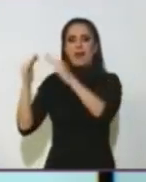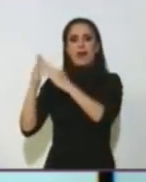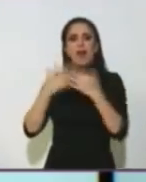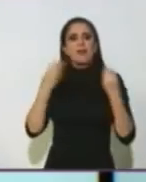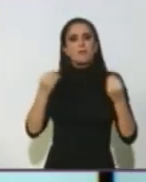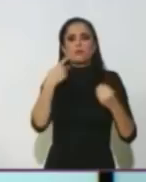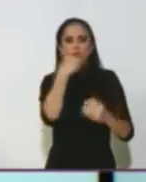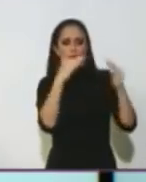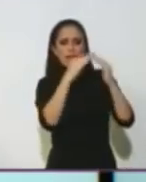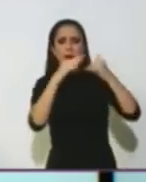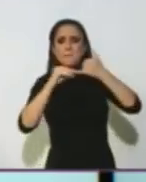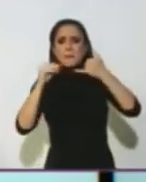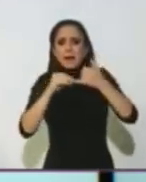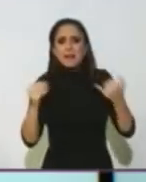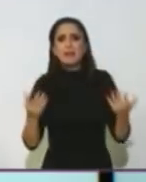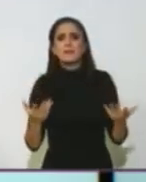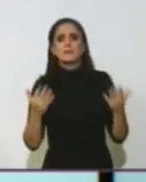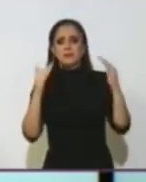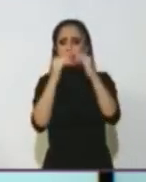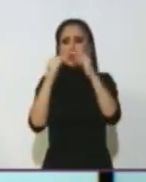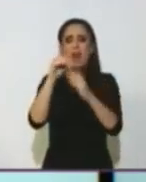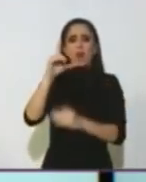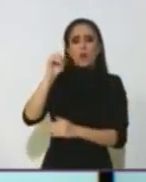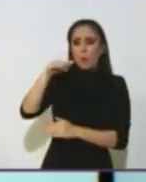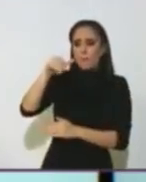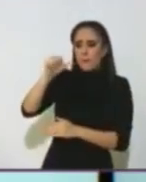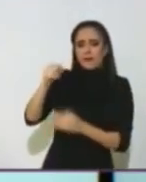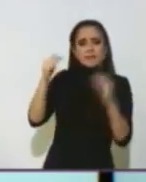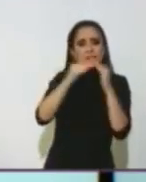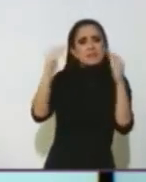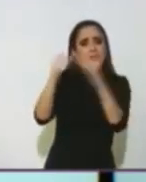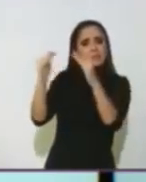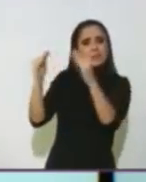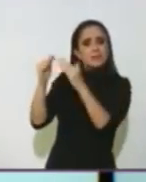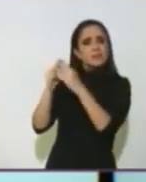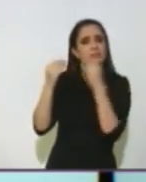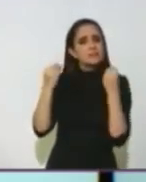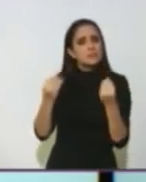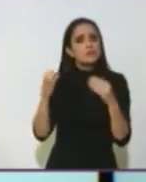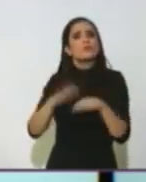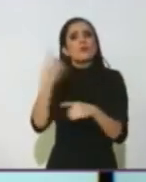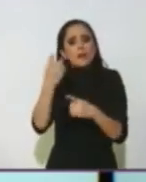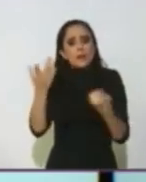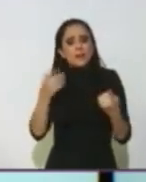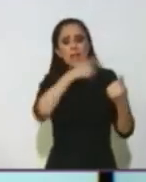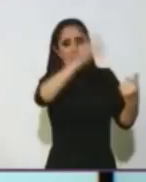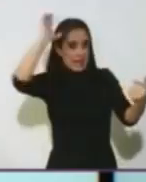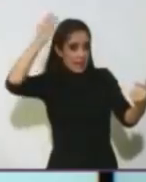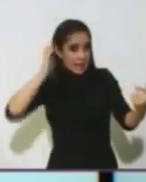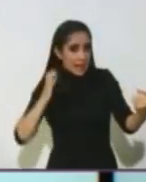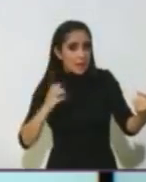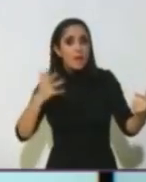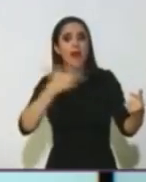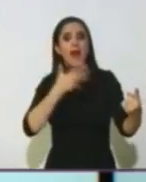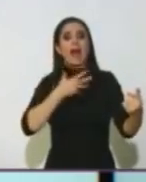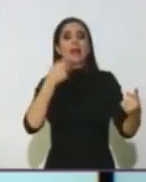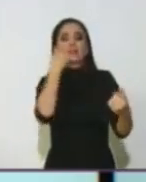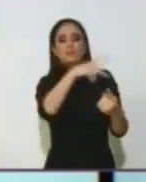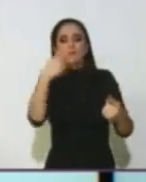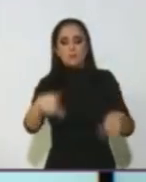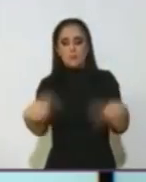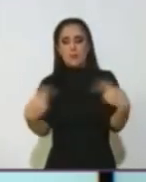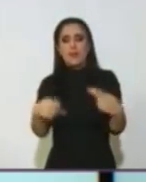y porque tiene otra casa en las lomas aquí está claudia sheinbaum que lidera el cartel de los narco delegados